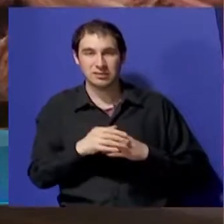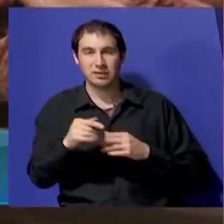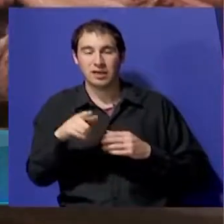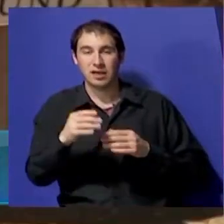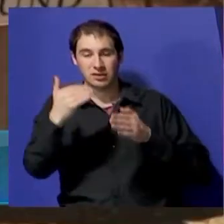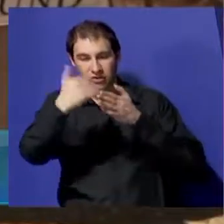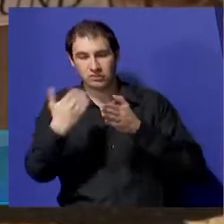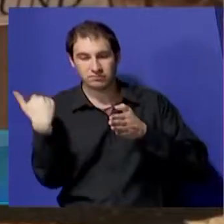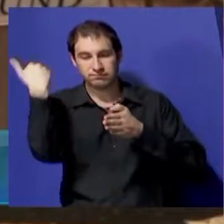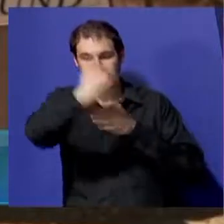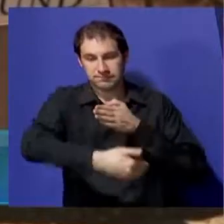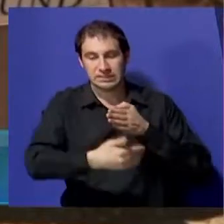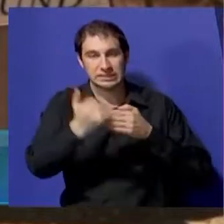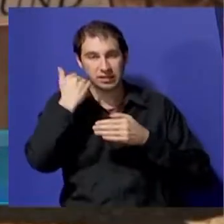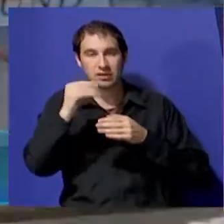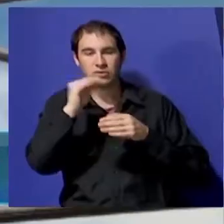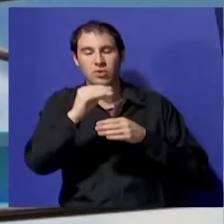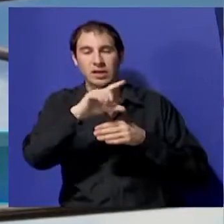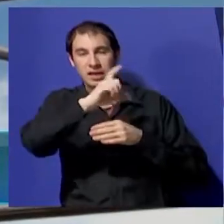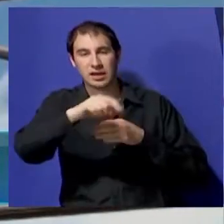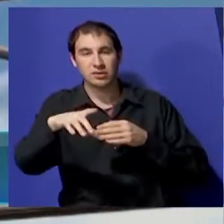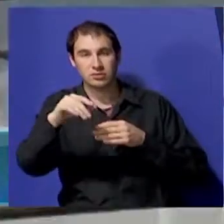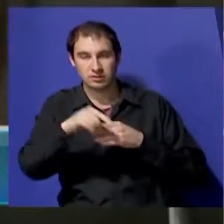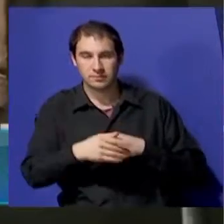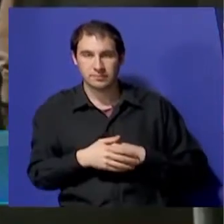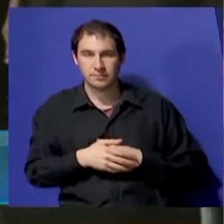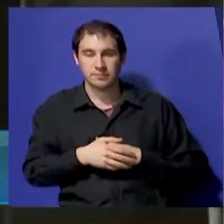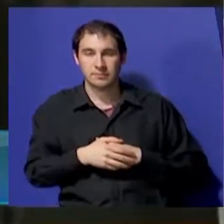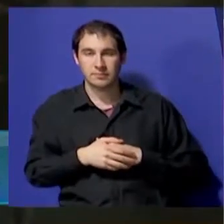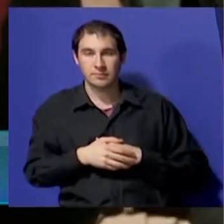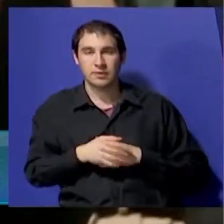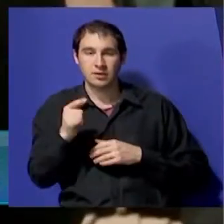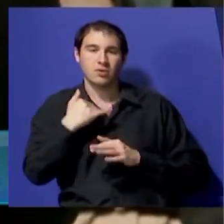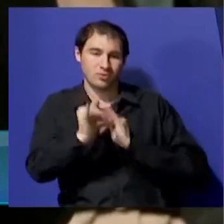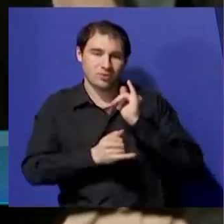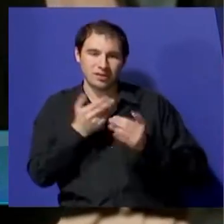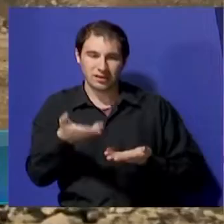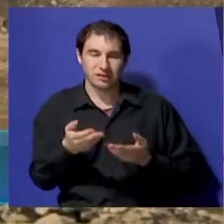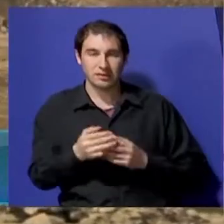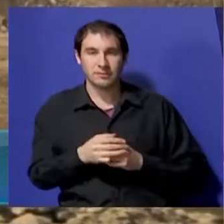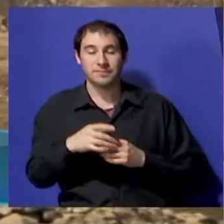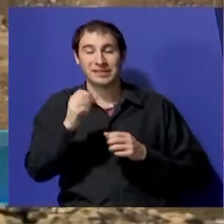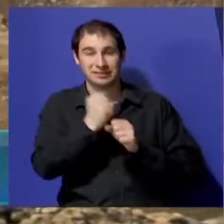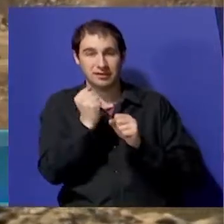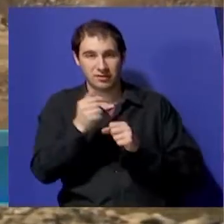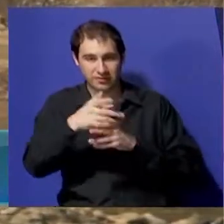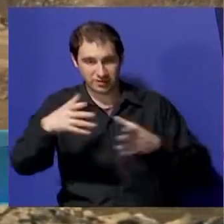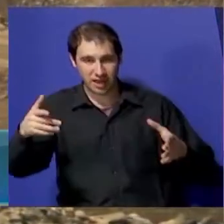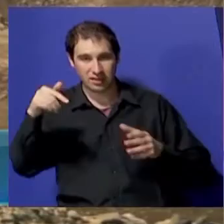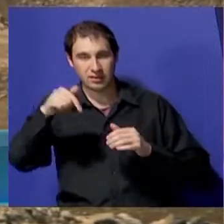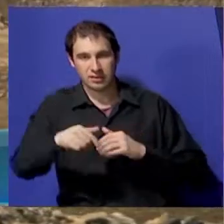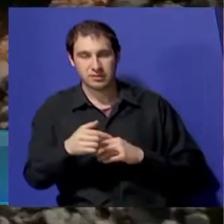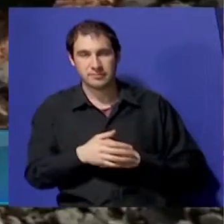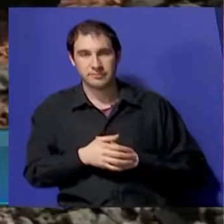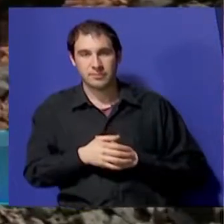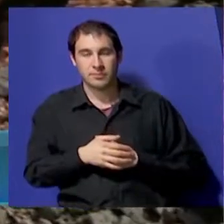límite y ha contaminado el río Carnicería. O sea, a eso me refiero. Esta mega actividad